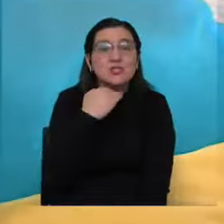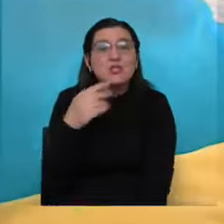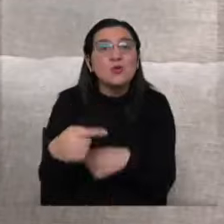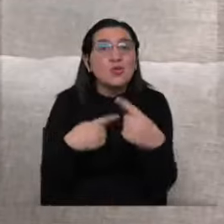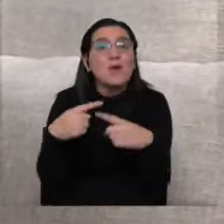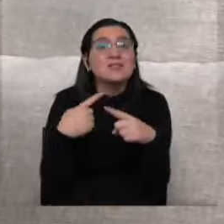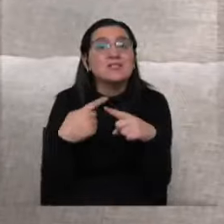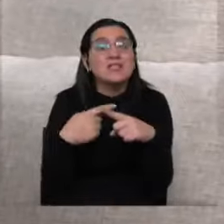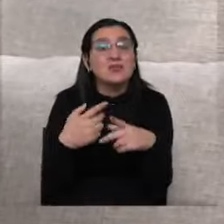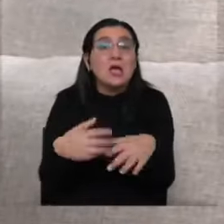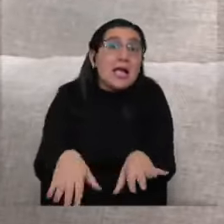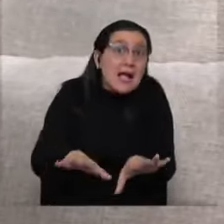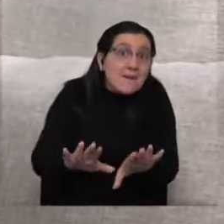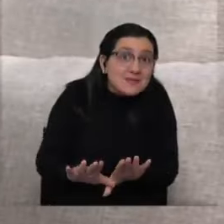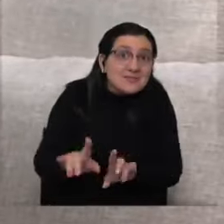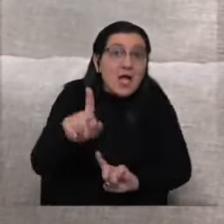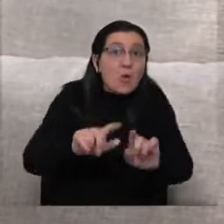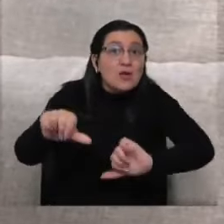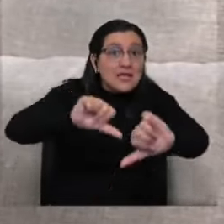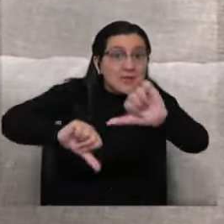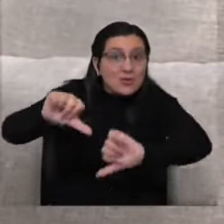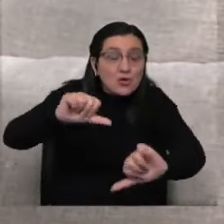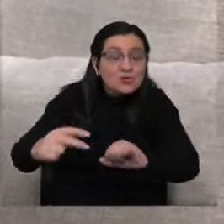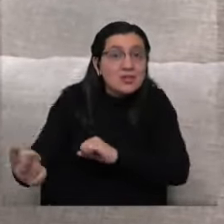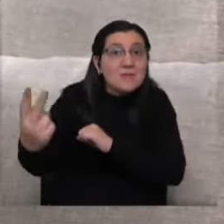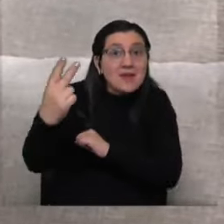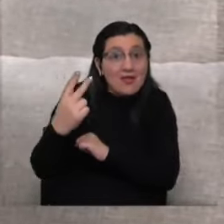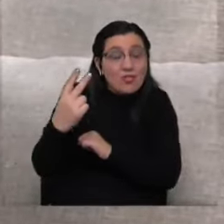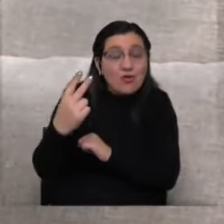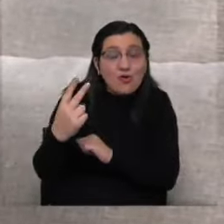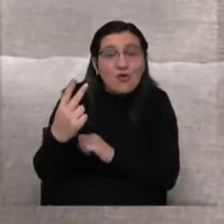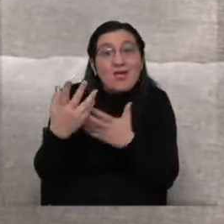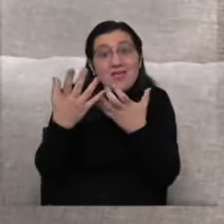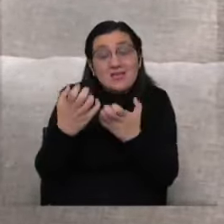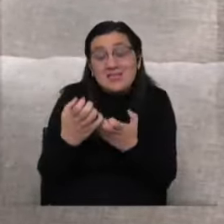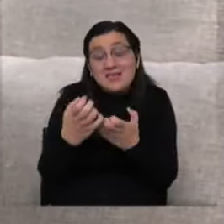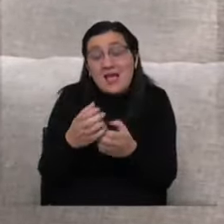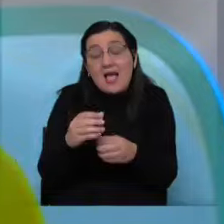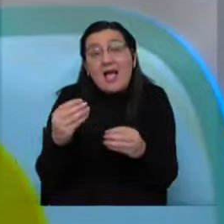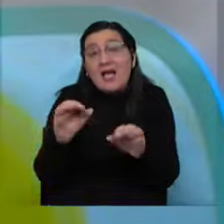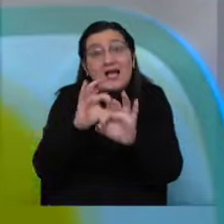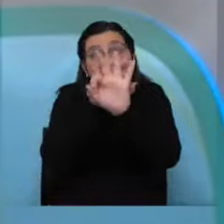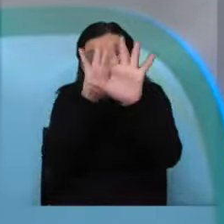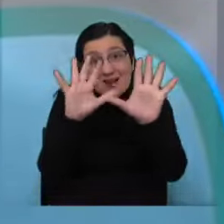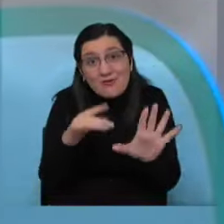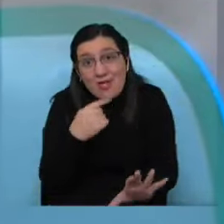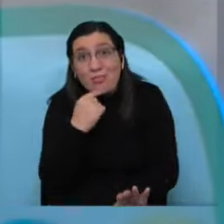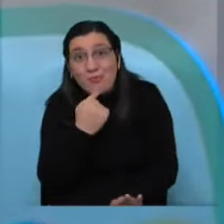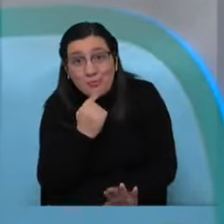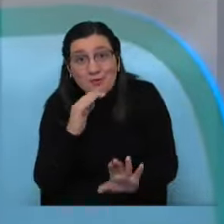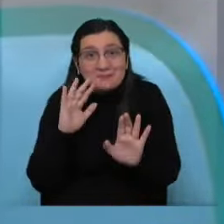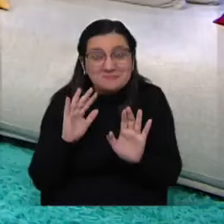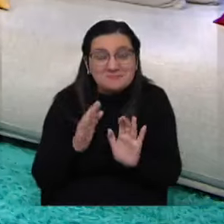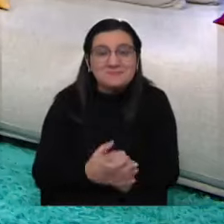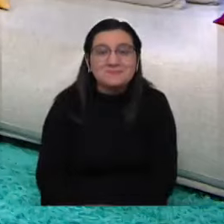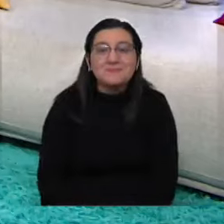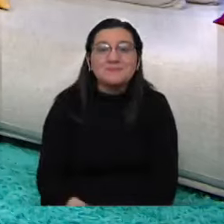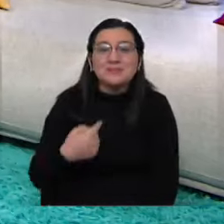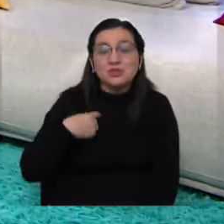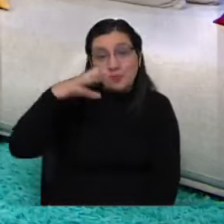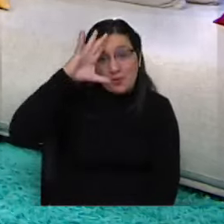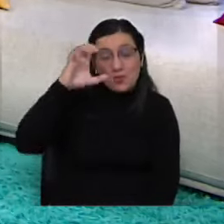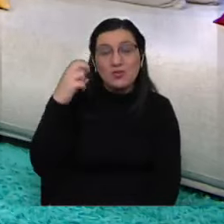sabemos Bueno si hay algún químico o alguna química que nos esté mirando y nos quiera mand mene lo recibimos muy bien bueno y tamb me acuerdo de los